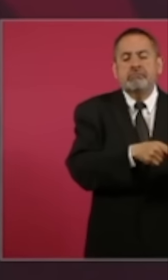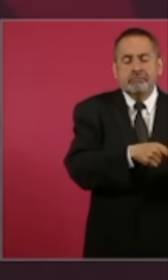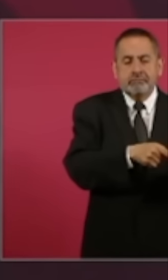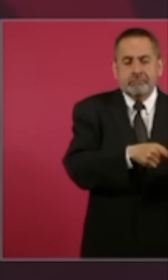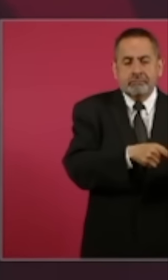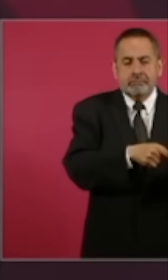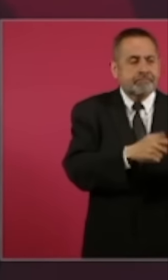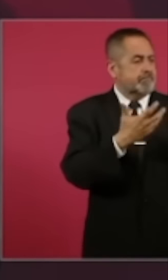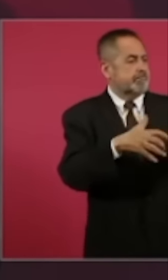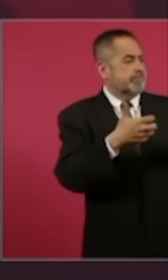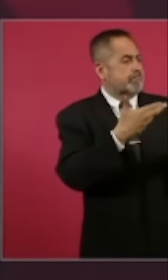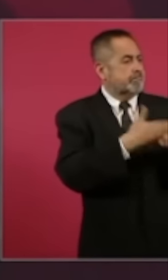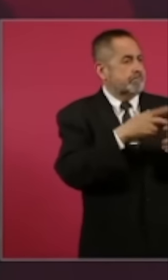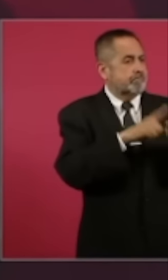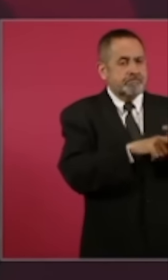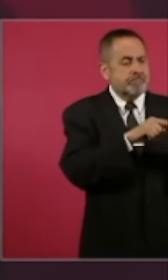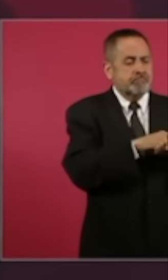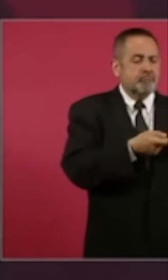las empresas